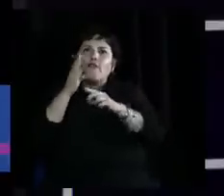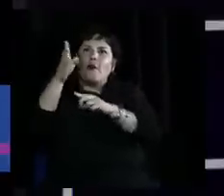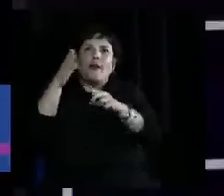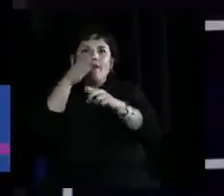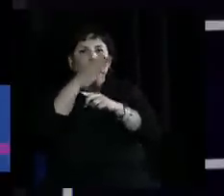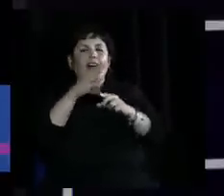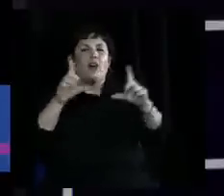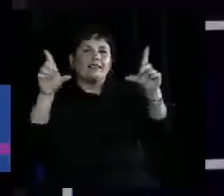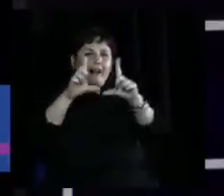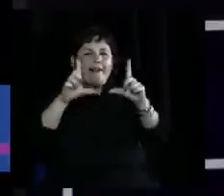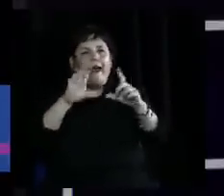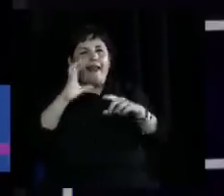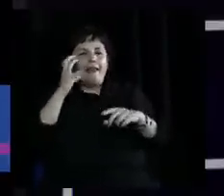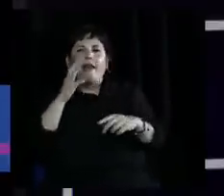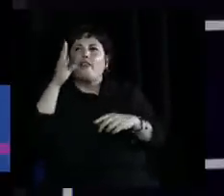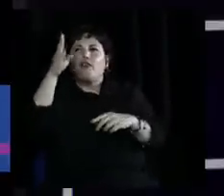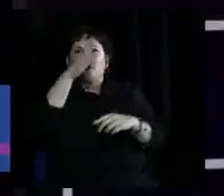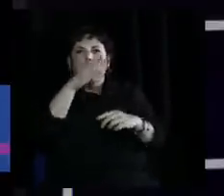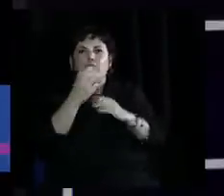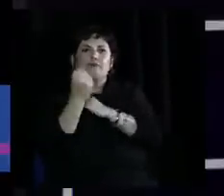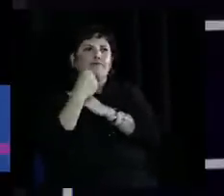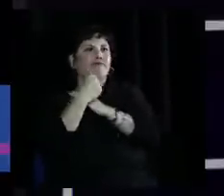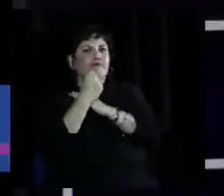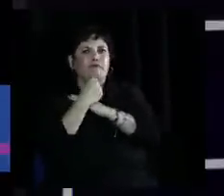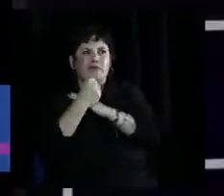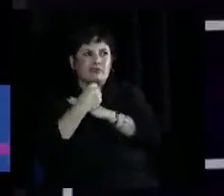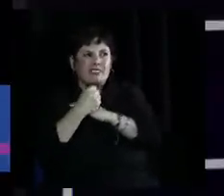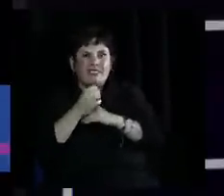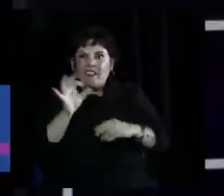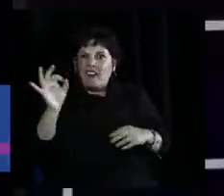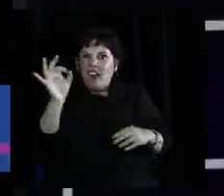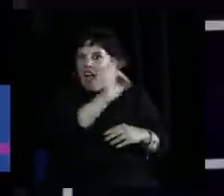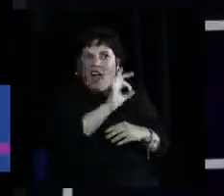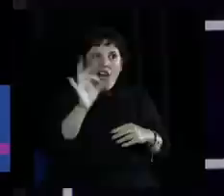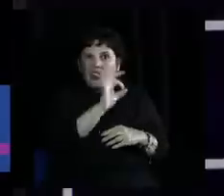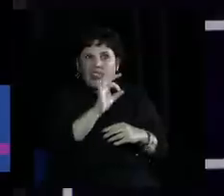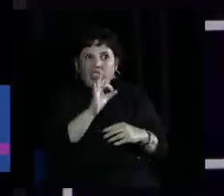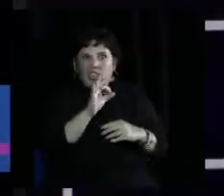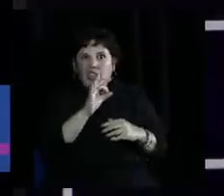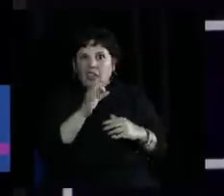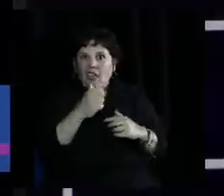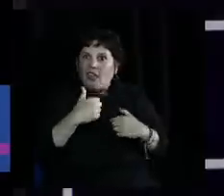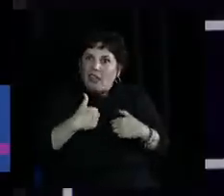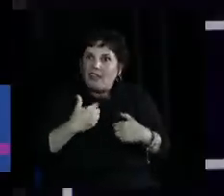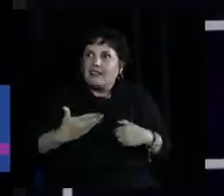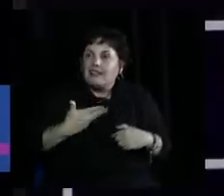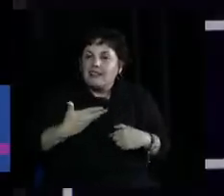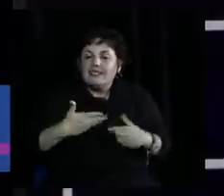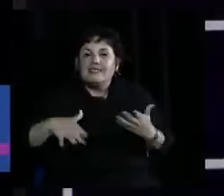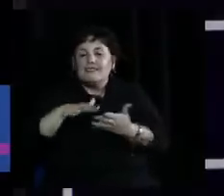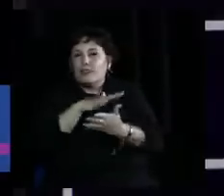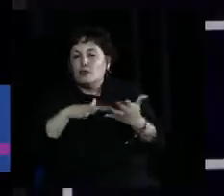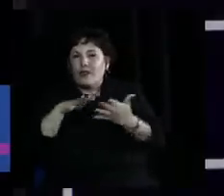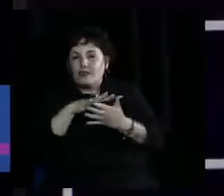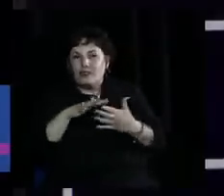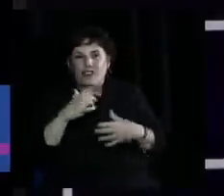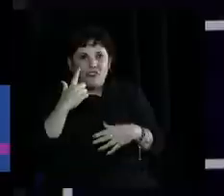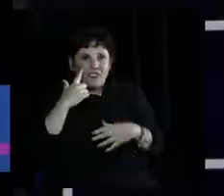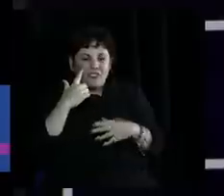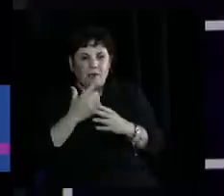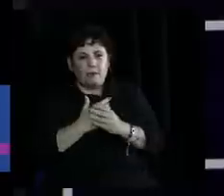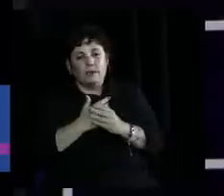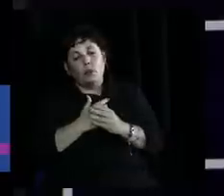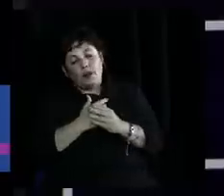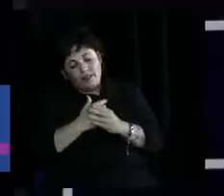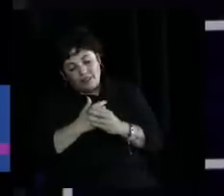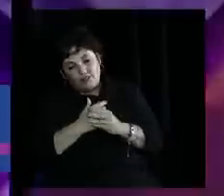los medios de comunicación y nadie ha querido darle cobijo a la situación que están viviendo. Por